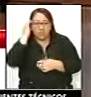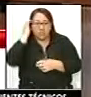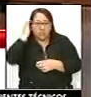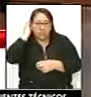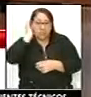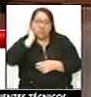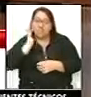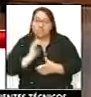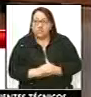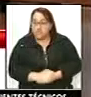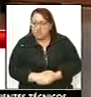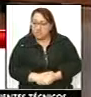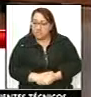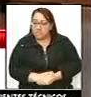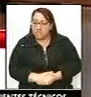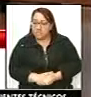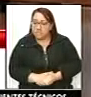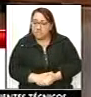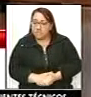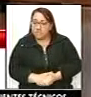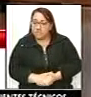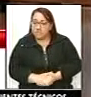no tiene que ver nada en función congresal.